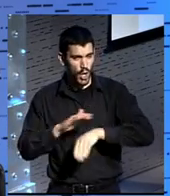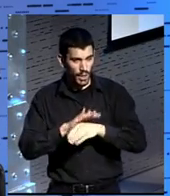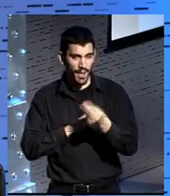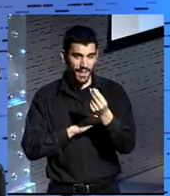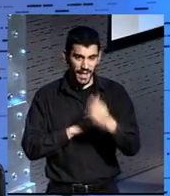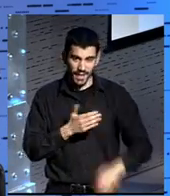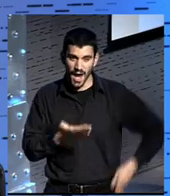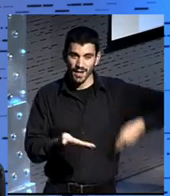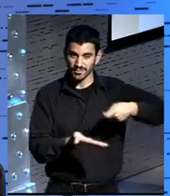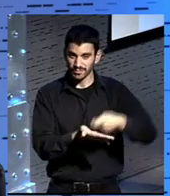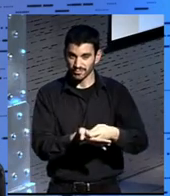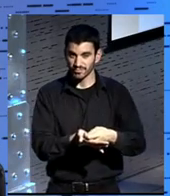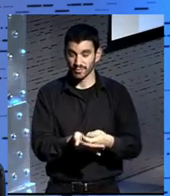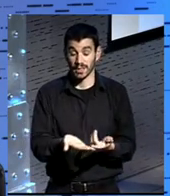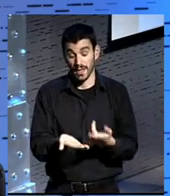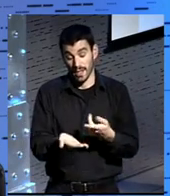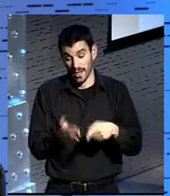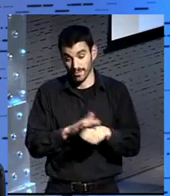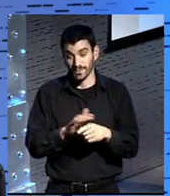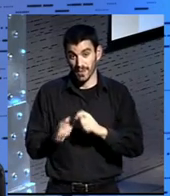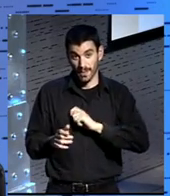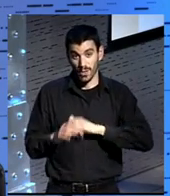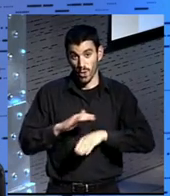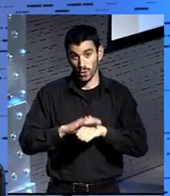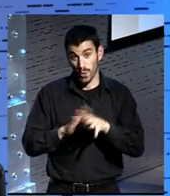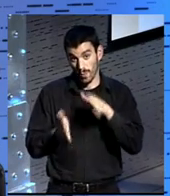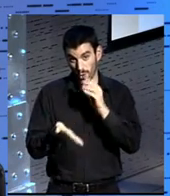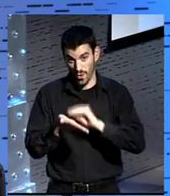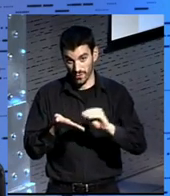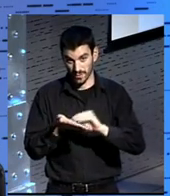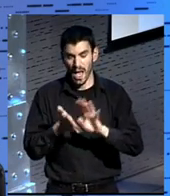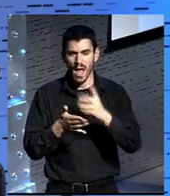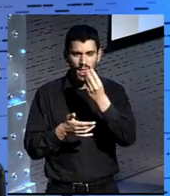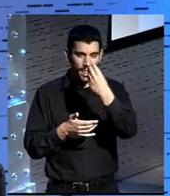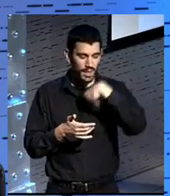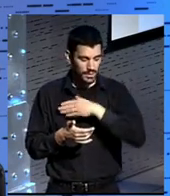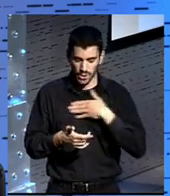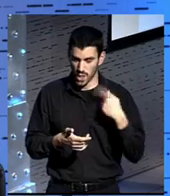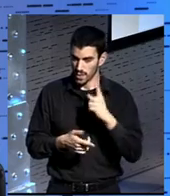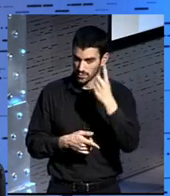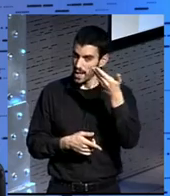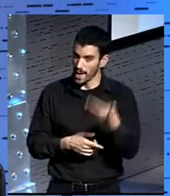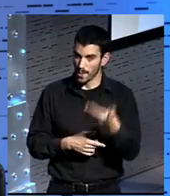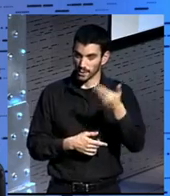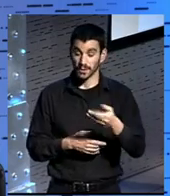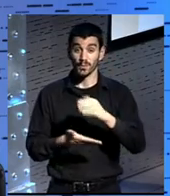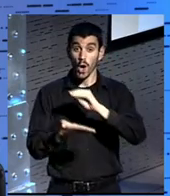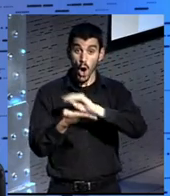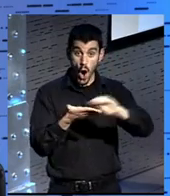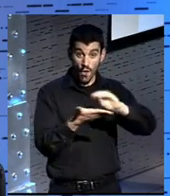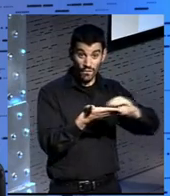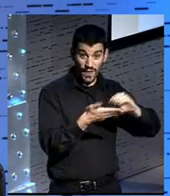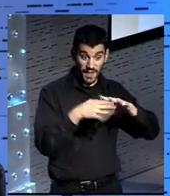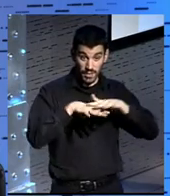pueda permanecer y existir. Y no me gustaría olvidarme que la red de oficinas sigue siendo